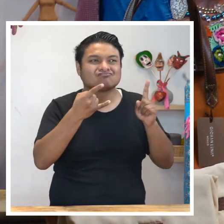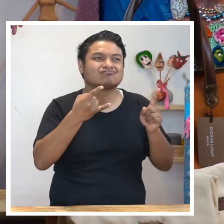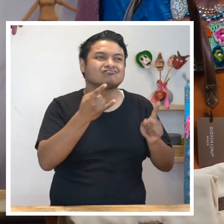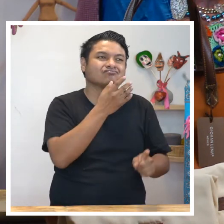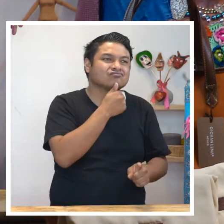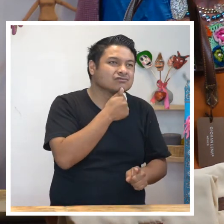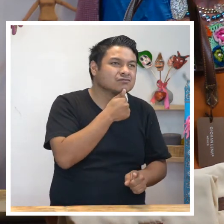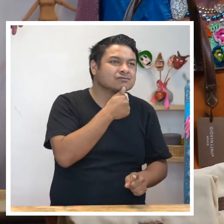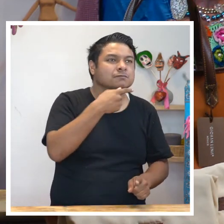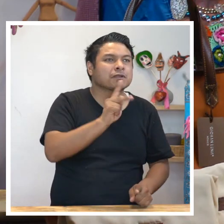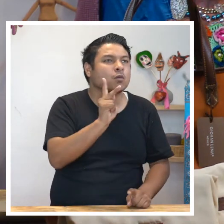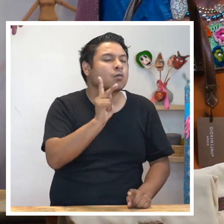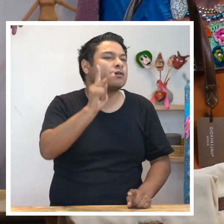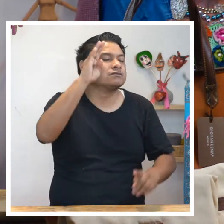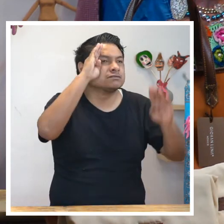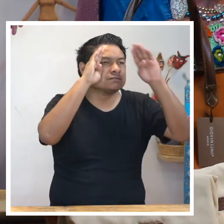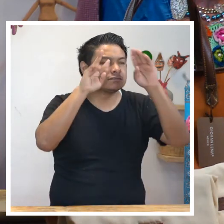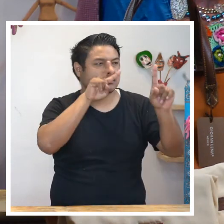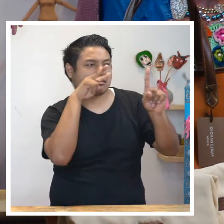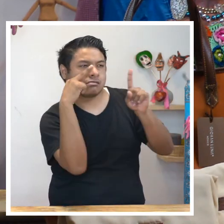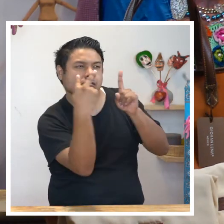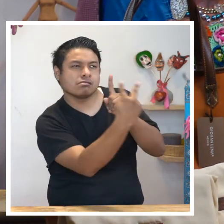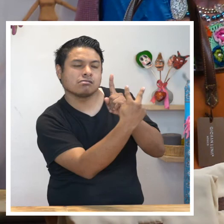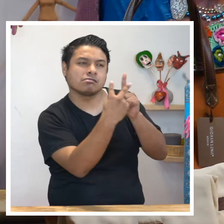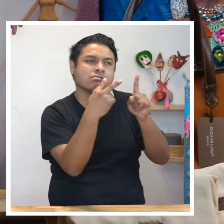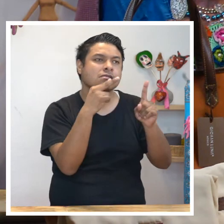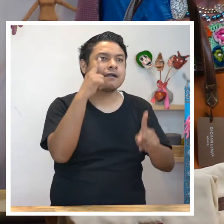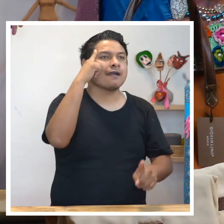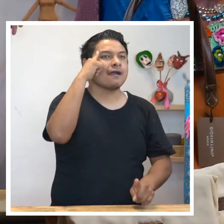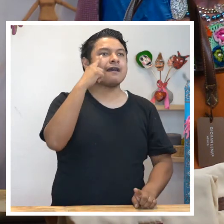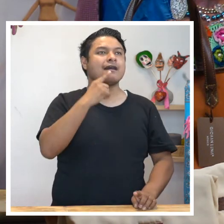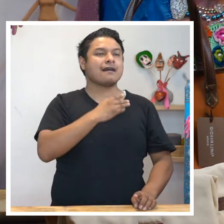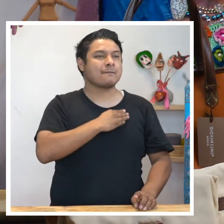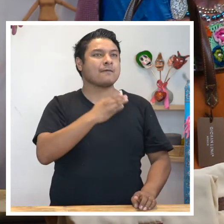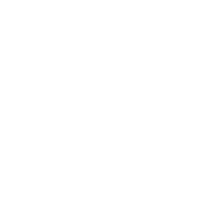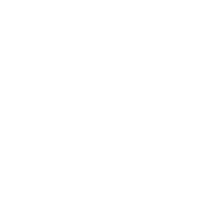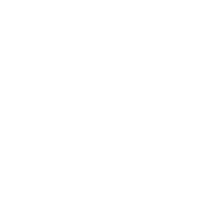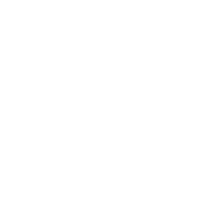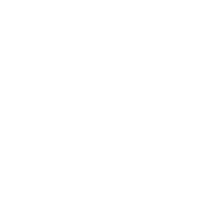que yo he hecho, con mucho gusto lo voy a hacer. Que tengan un excelente día.